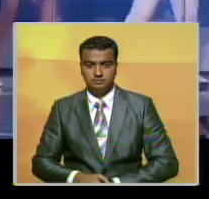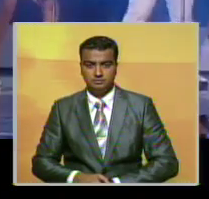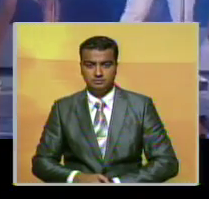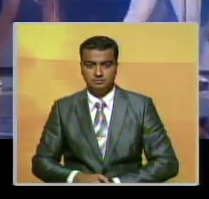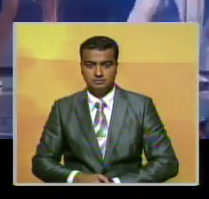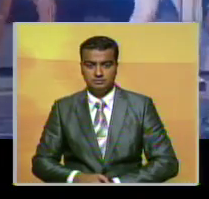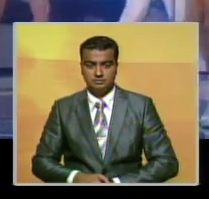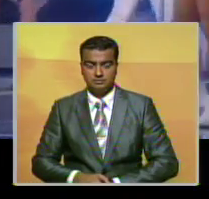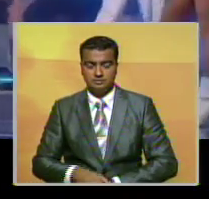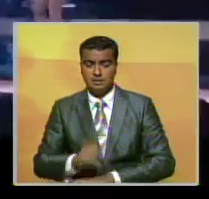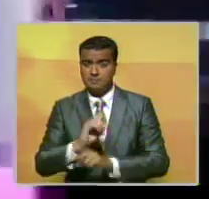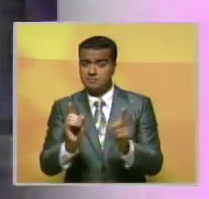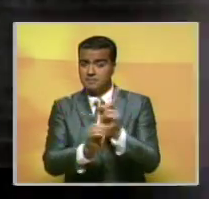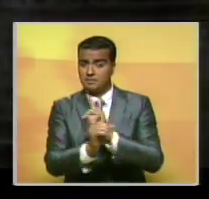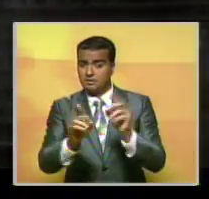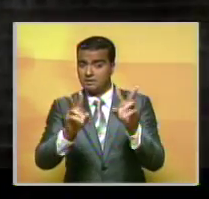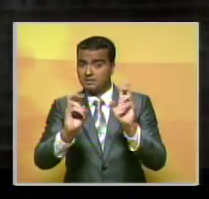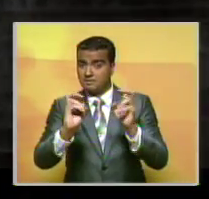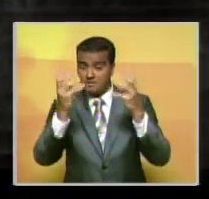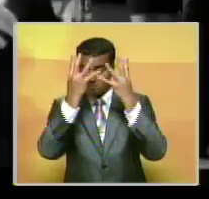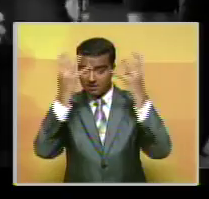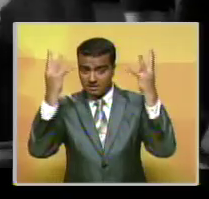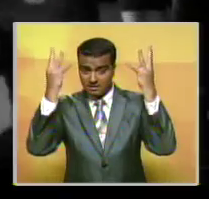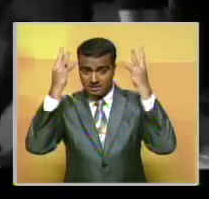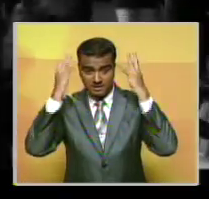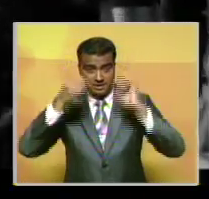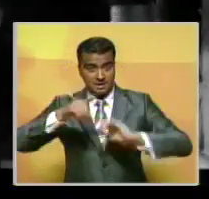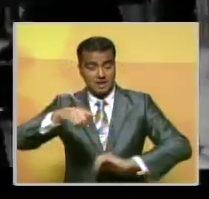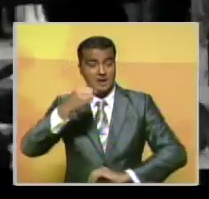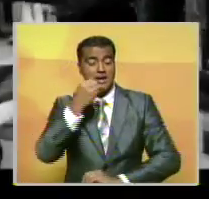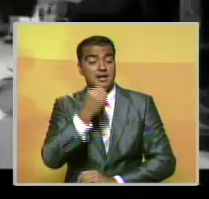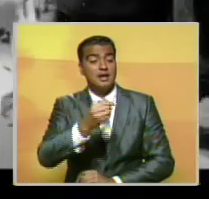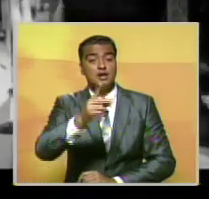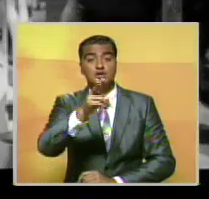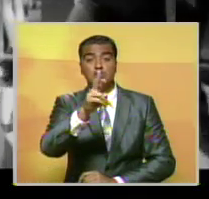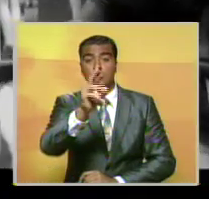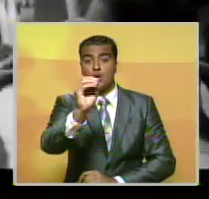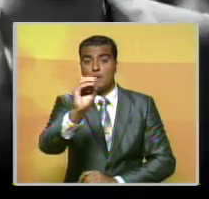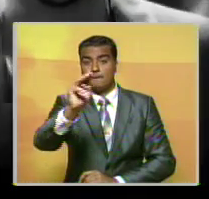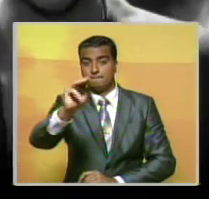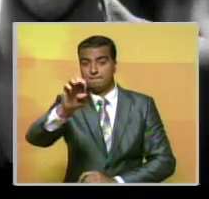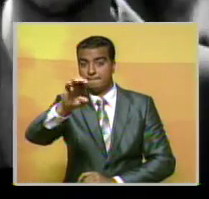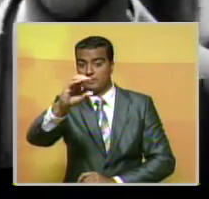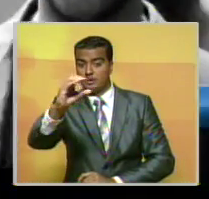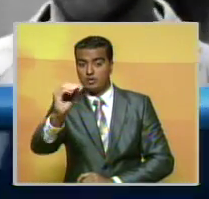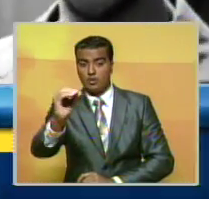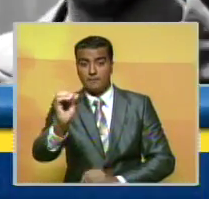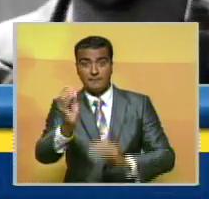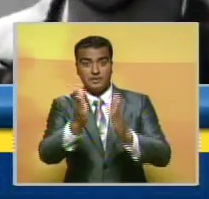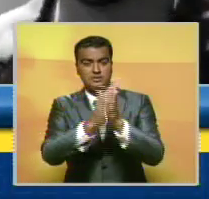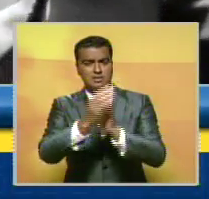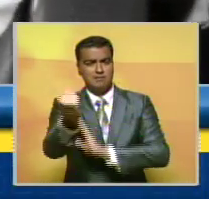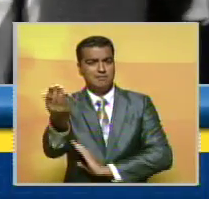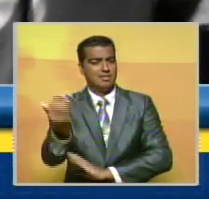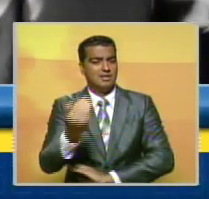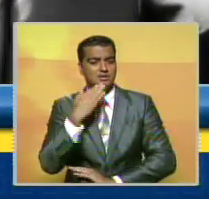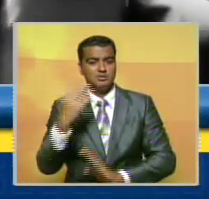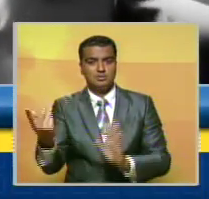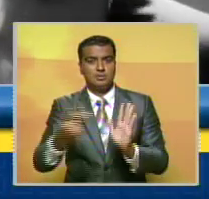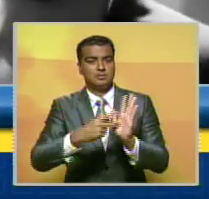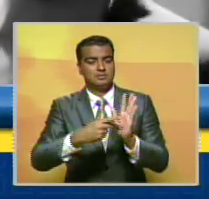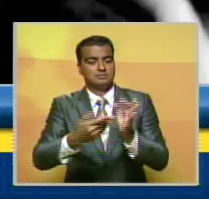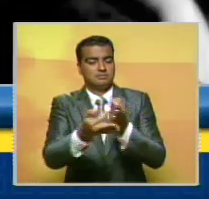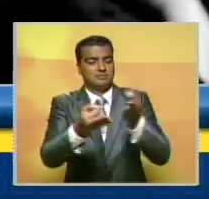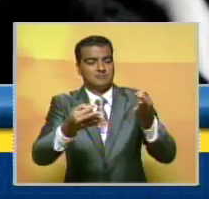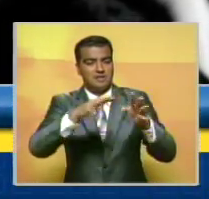Bueno, y cambiamos de tema porque el rey de la bachata pisará tierra venezolana en los próximos días. Romeo Santos traerá su propuesta indecente